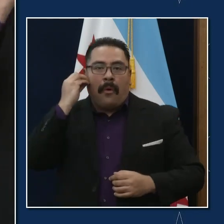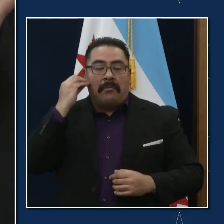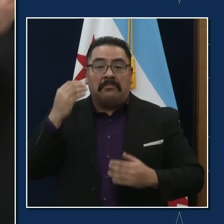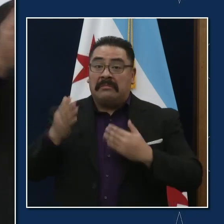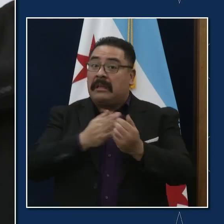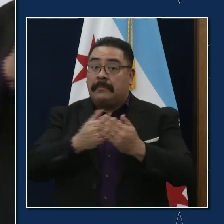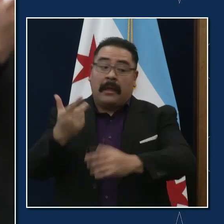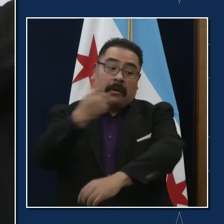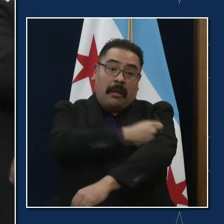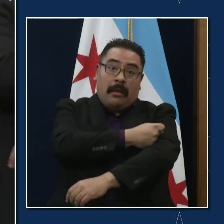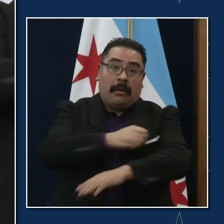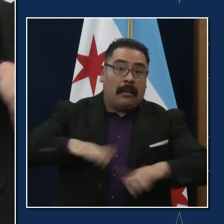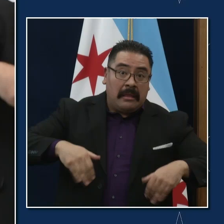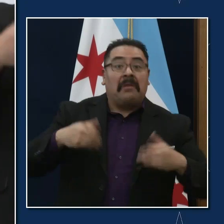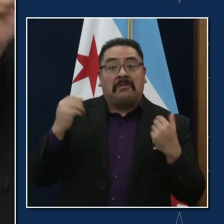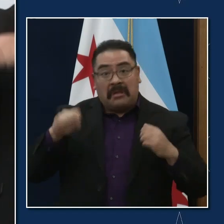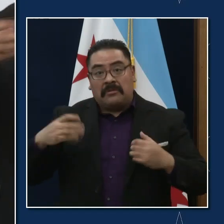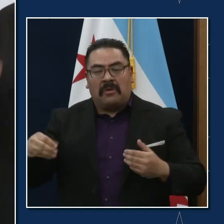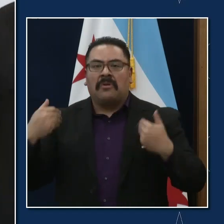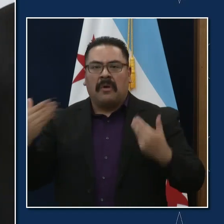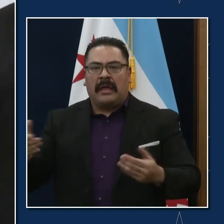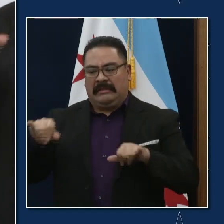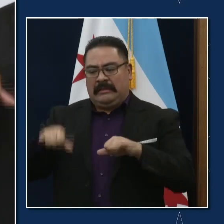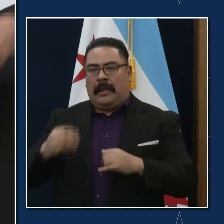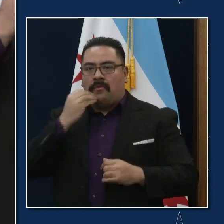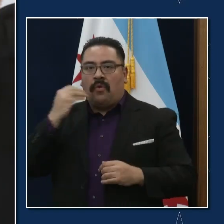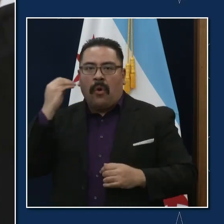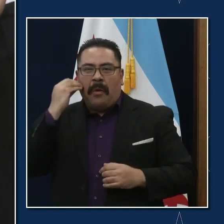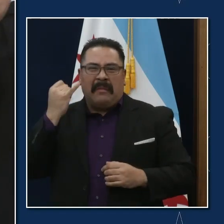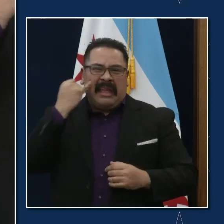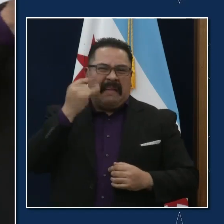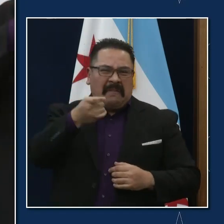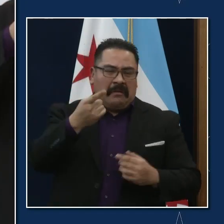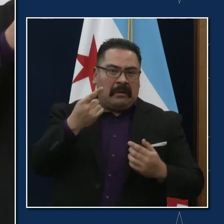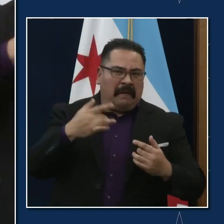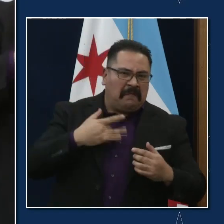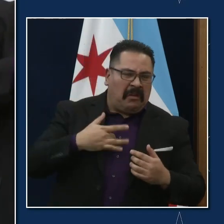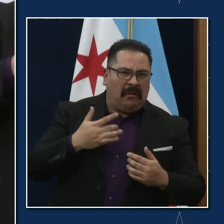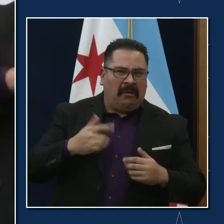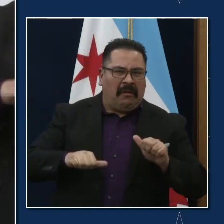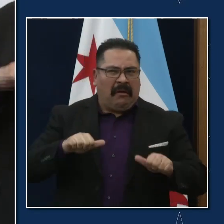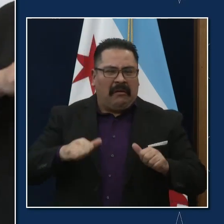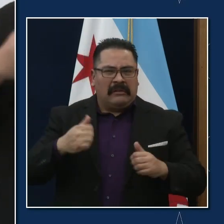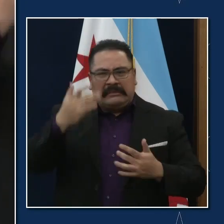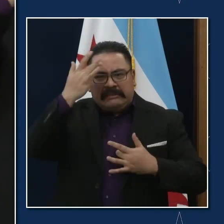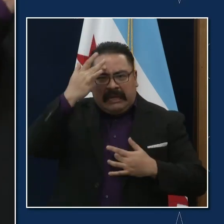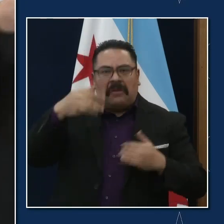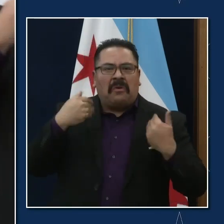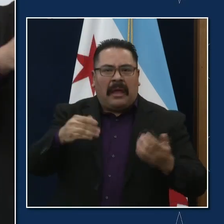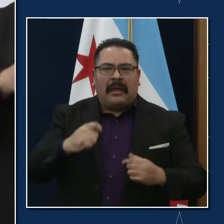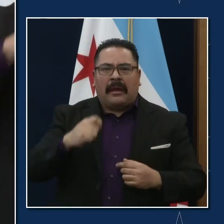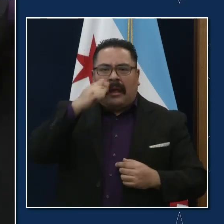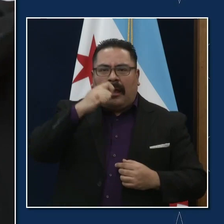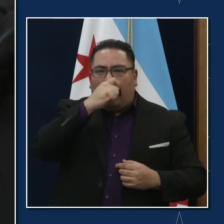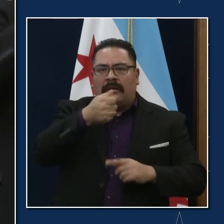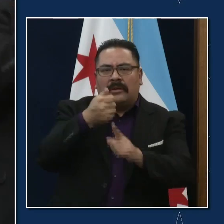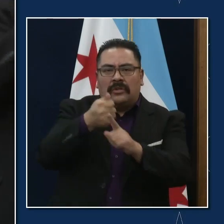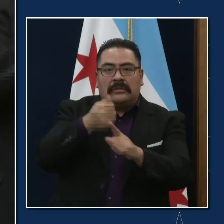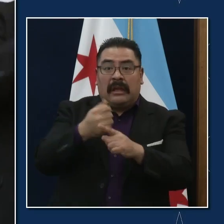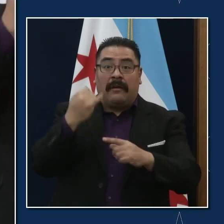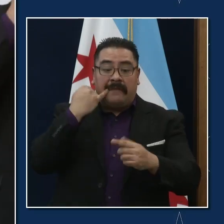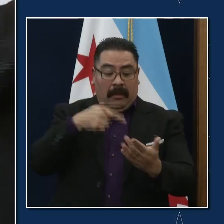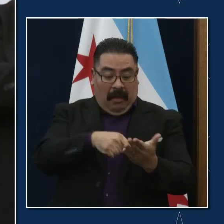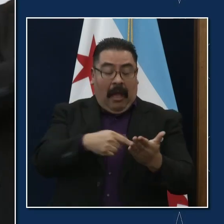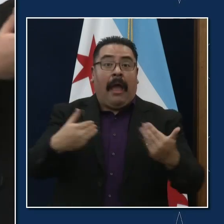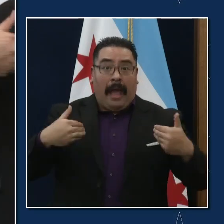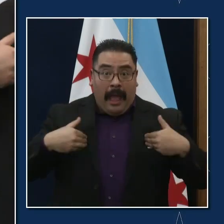vacunado, y hágase una prueba de COVID-19. Si está positivo, recuerde hacer aislamiento de 5 días y puede salir si